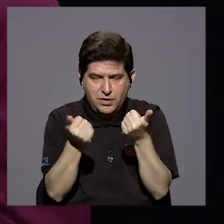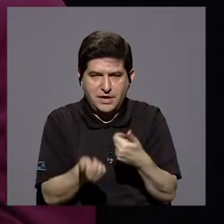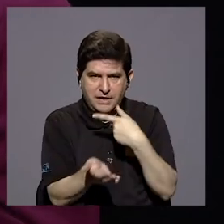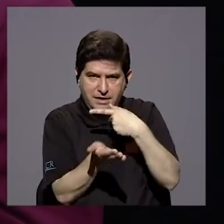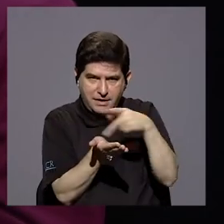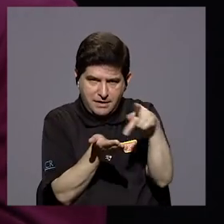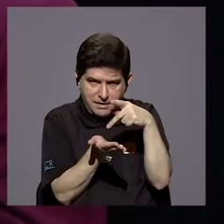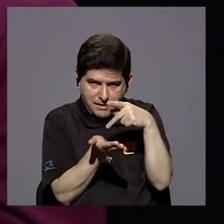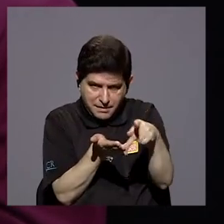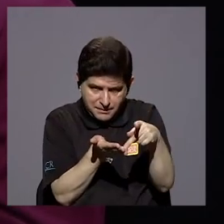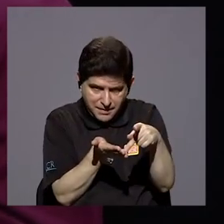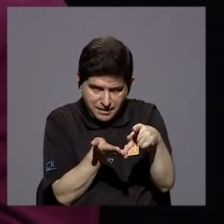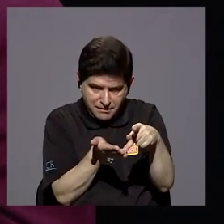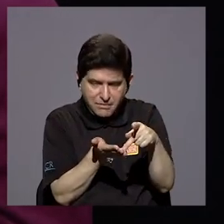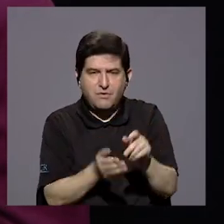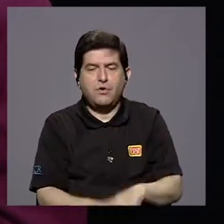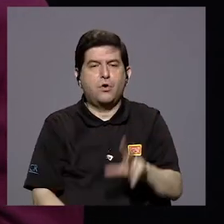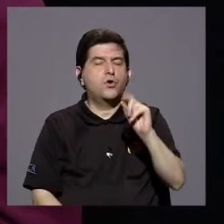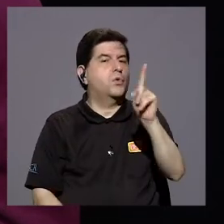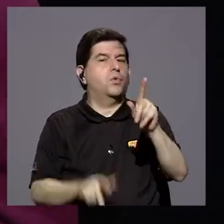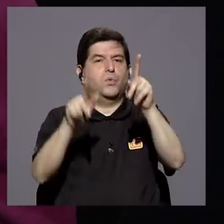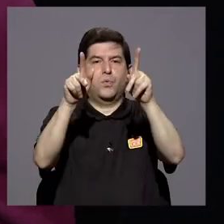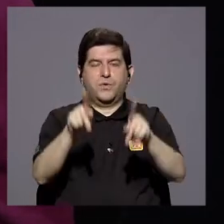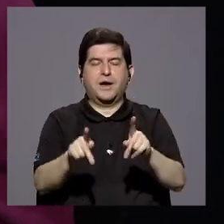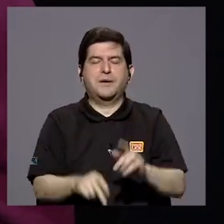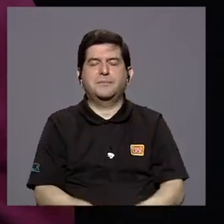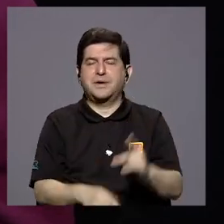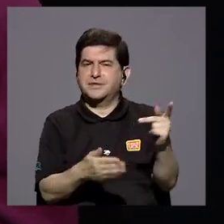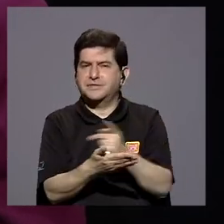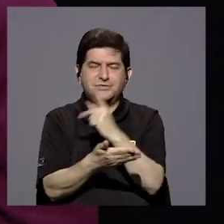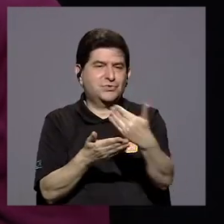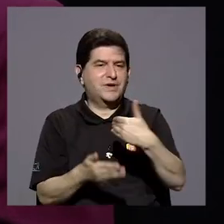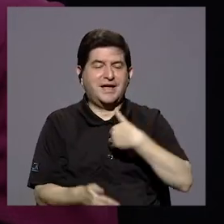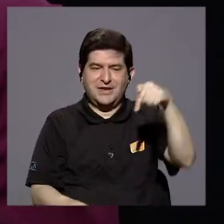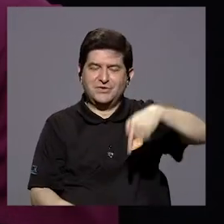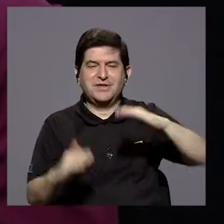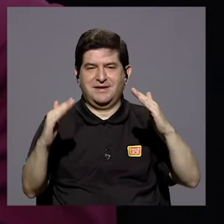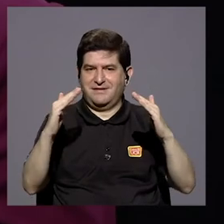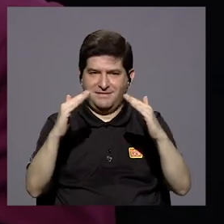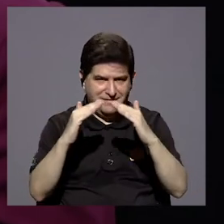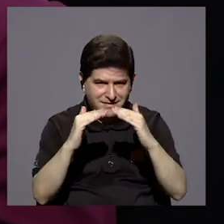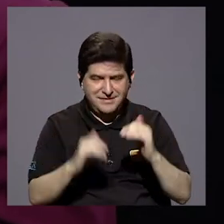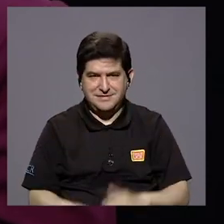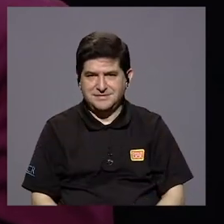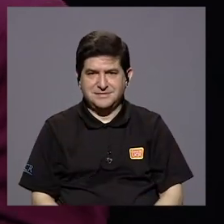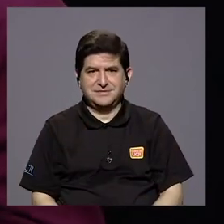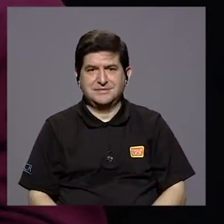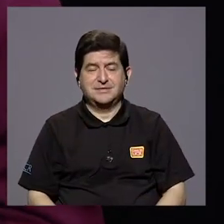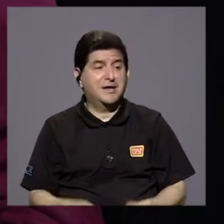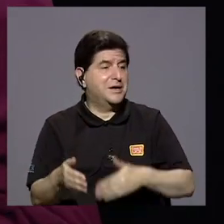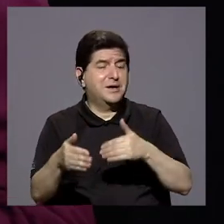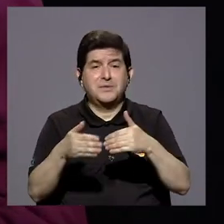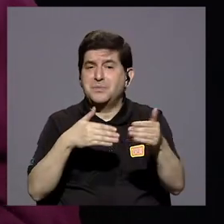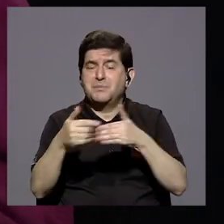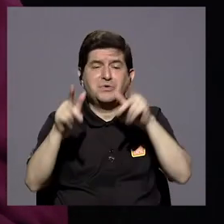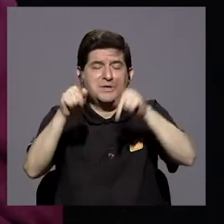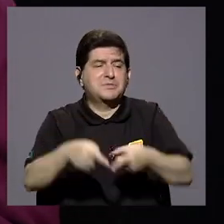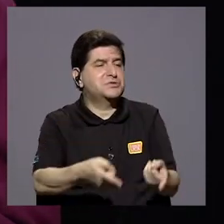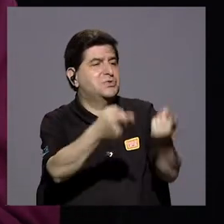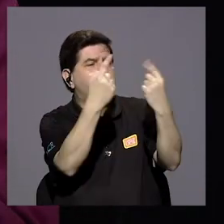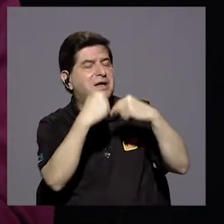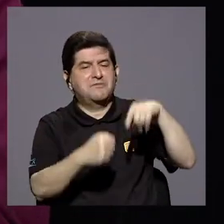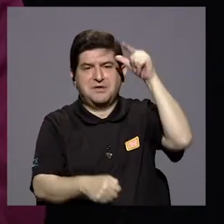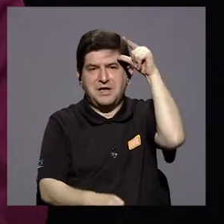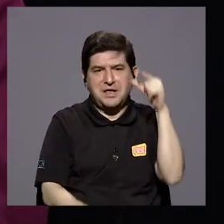que el sueldo no es para una persona de provincia que no tenga apartamento, llámese de Limón o de cualquier